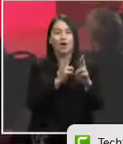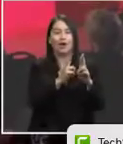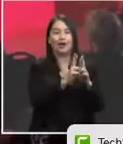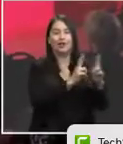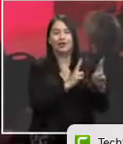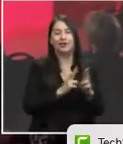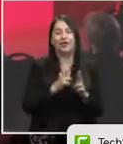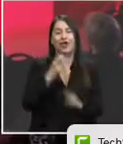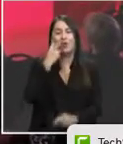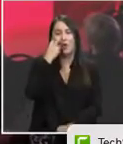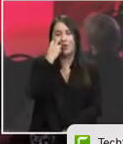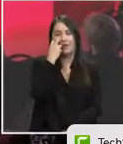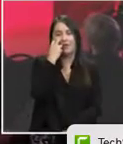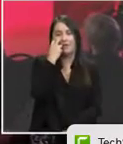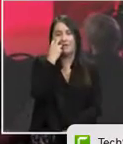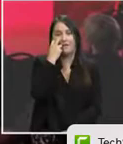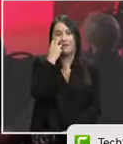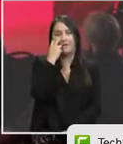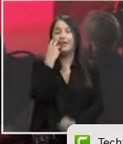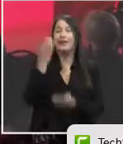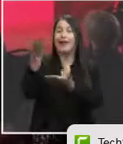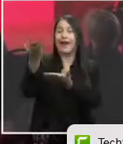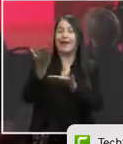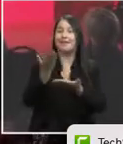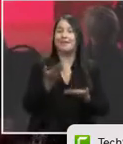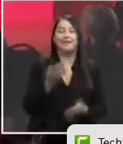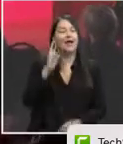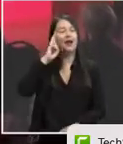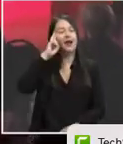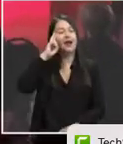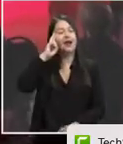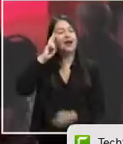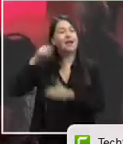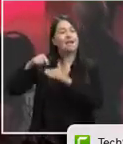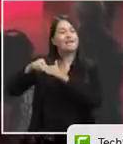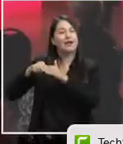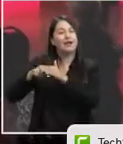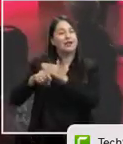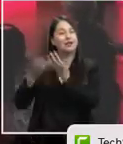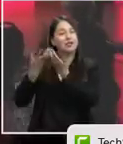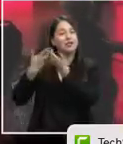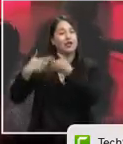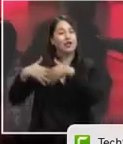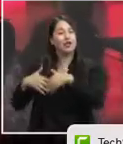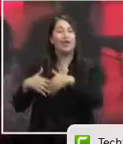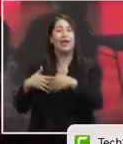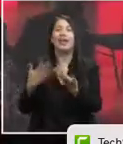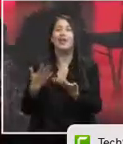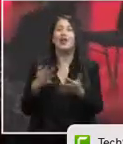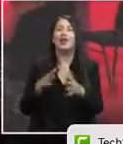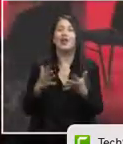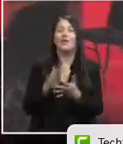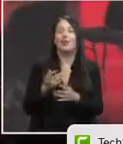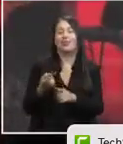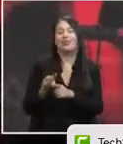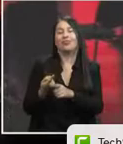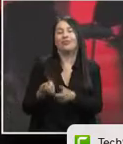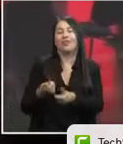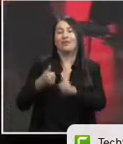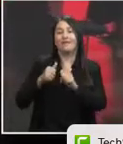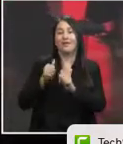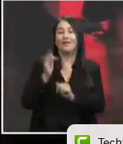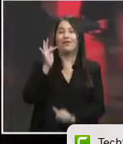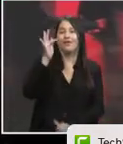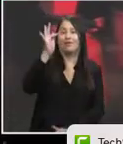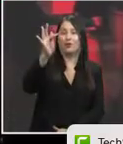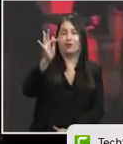humanos. La invitación es a reflexionar sobre los cambios del futuro, sobre si ellos solo dependen de una